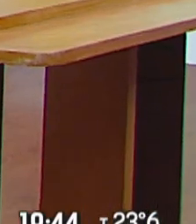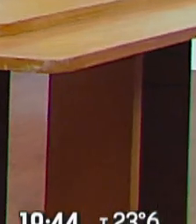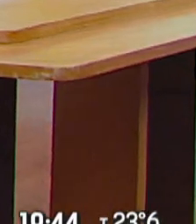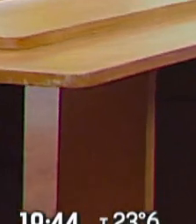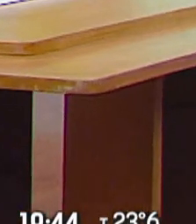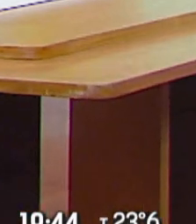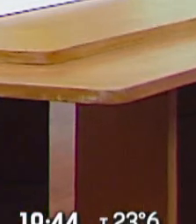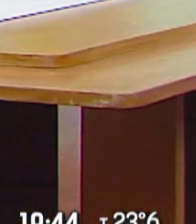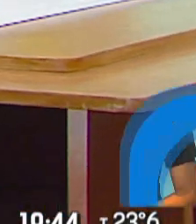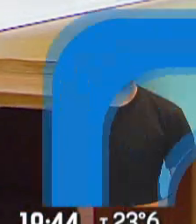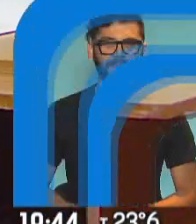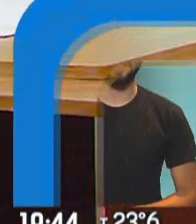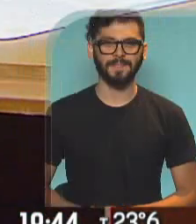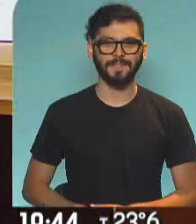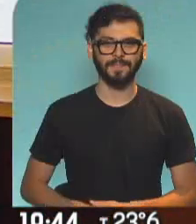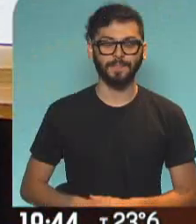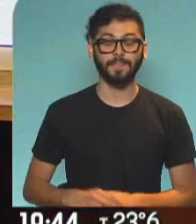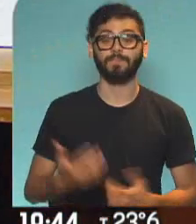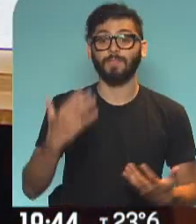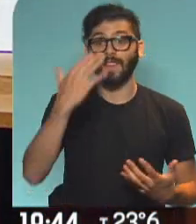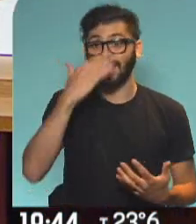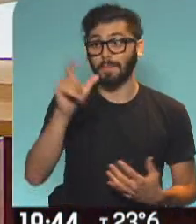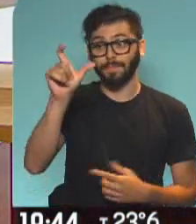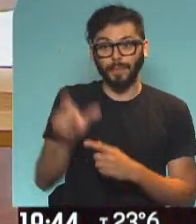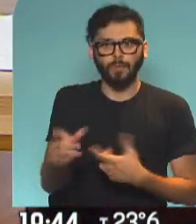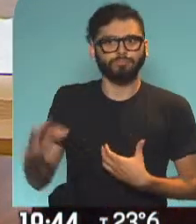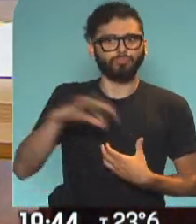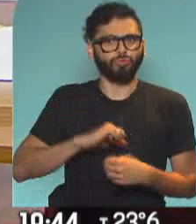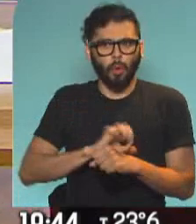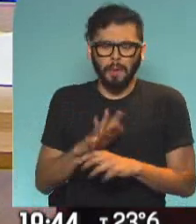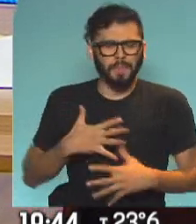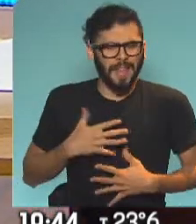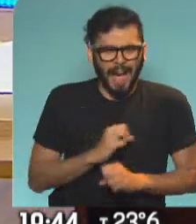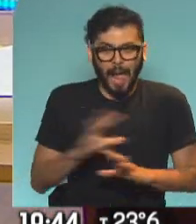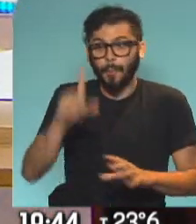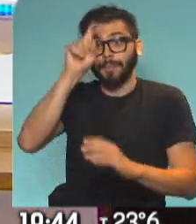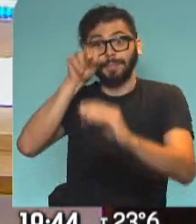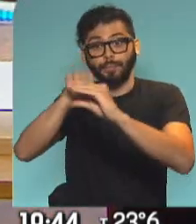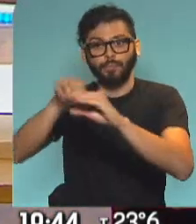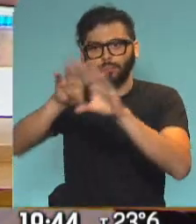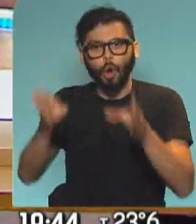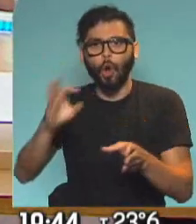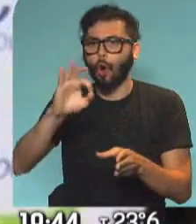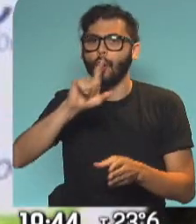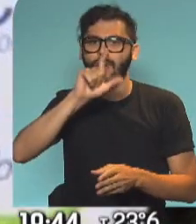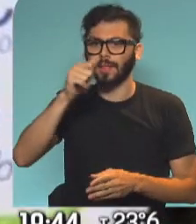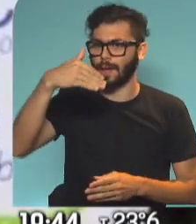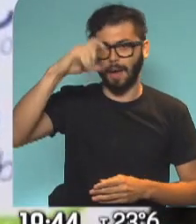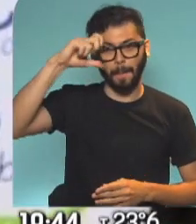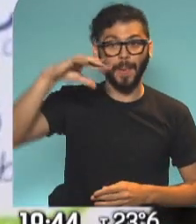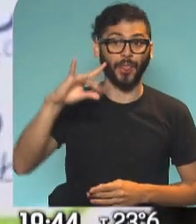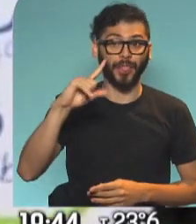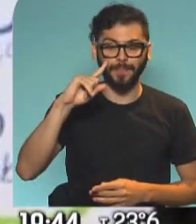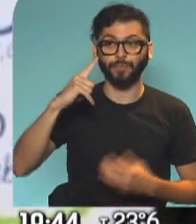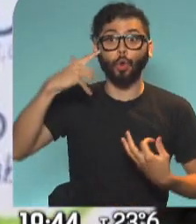Y finalmente el paciente que tenía un cuadro grave de coronavirus y que estaba internado en el Otamendi y a quien la justicia había obligado a ese instituto